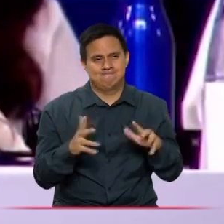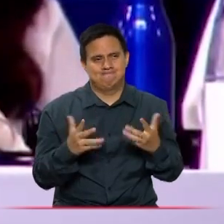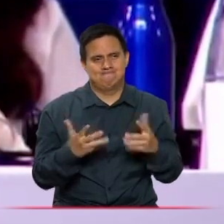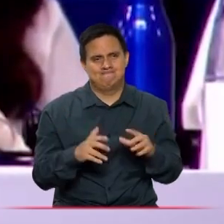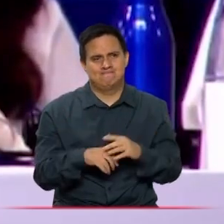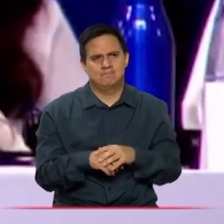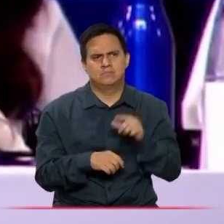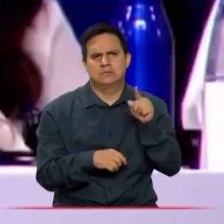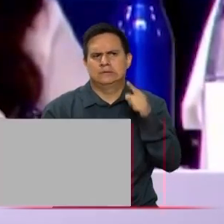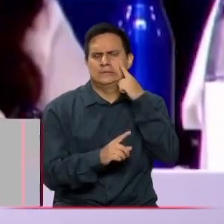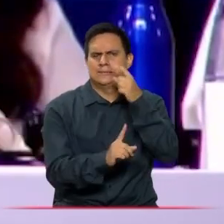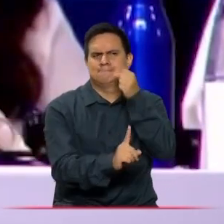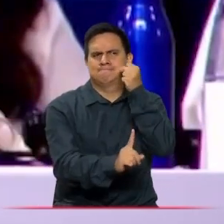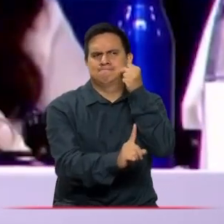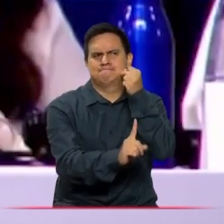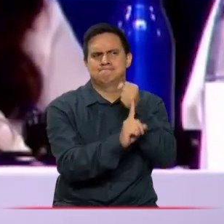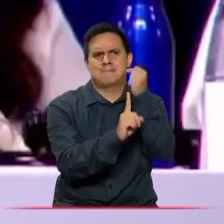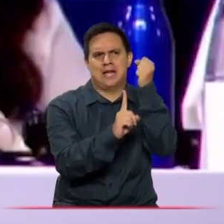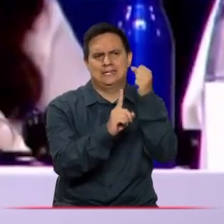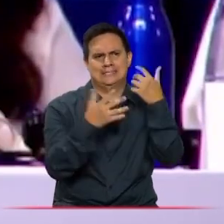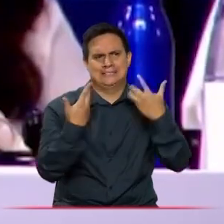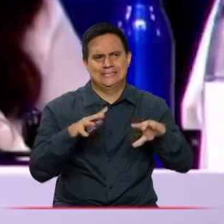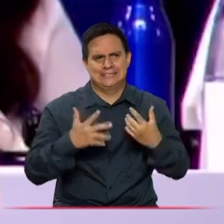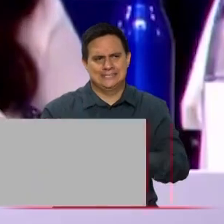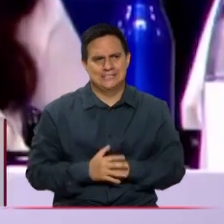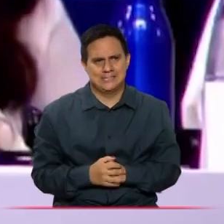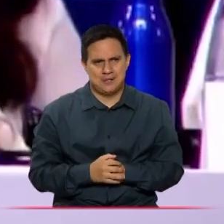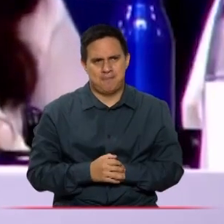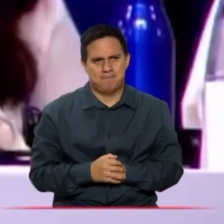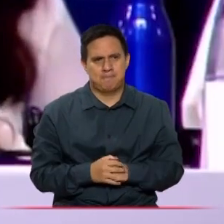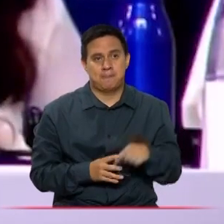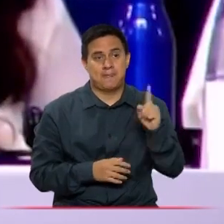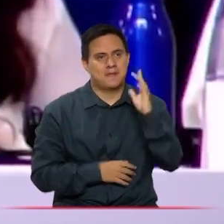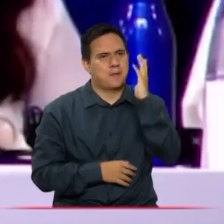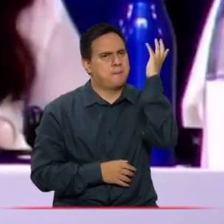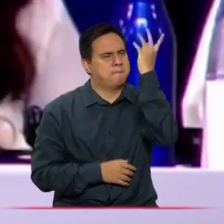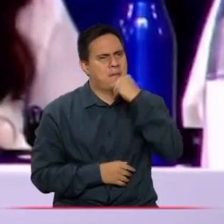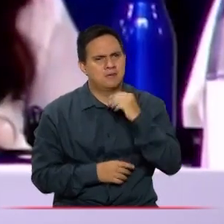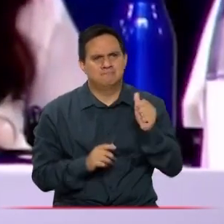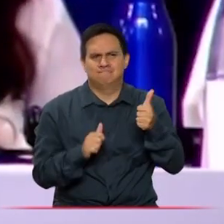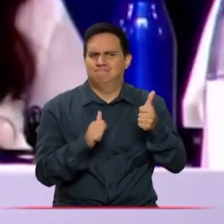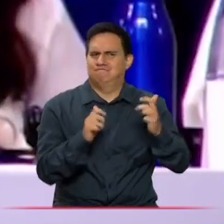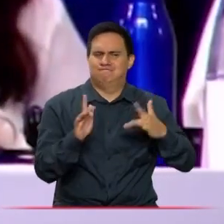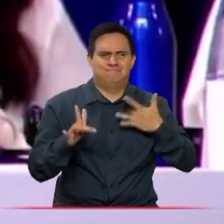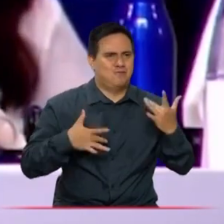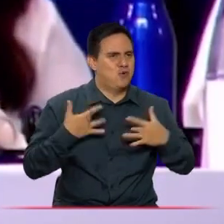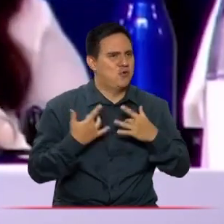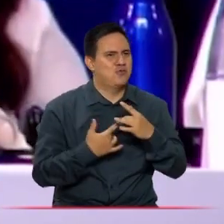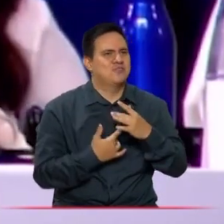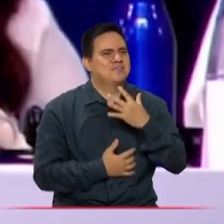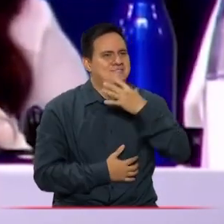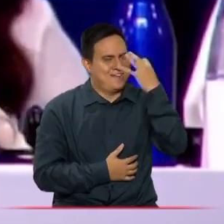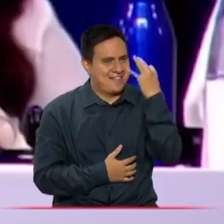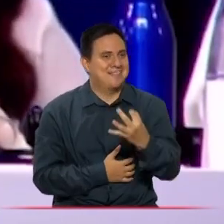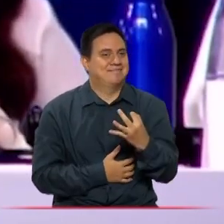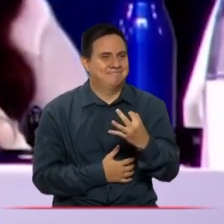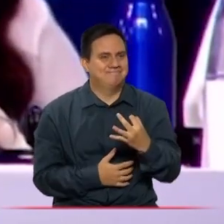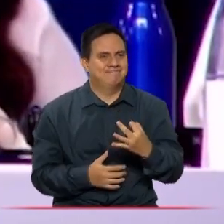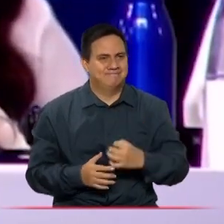yeah, one of the most intense, one of the most beautiful, one of the most enjoyable.